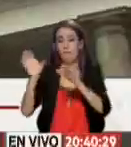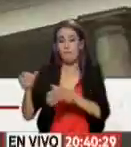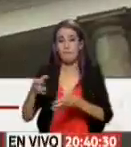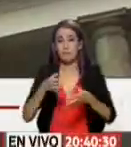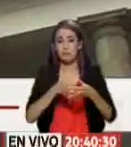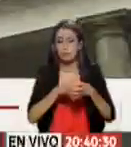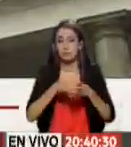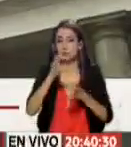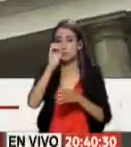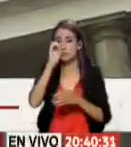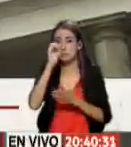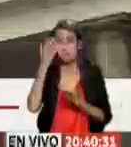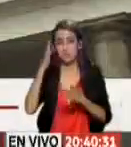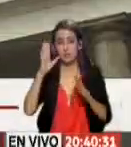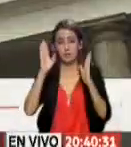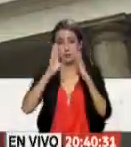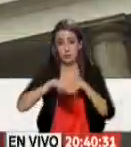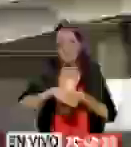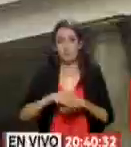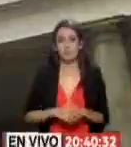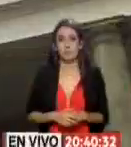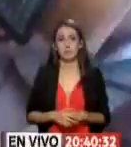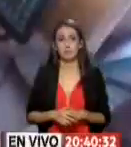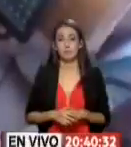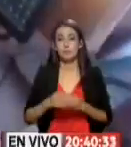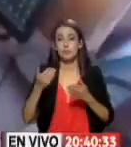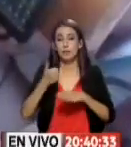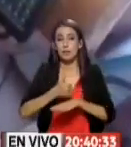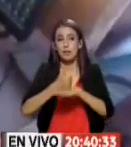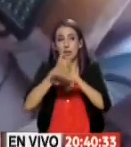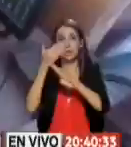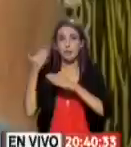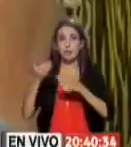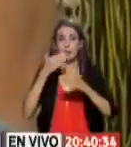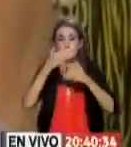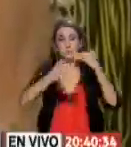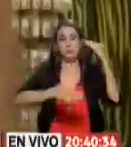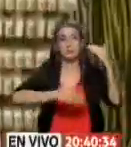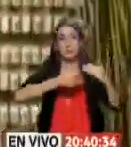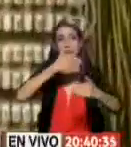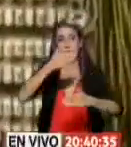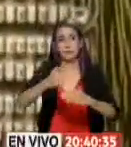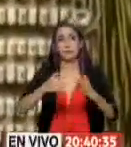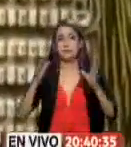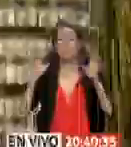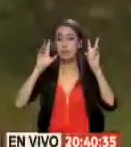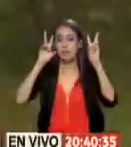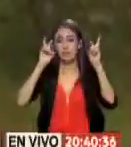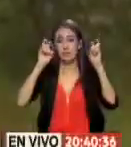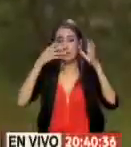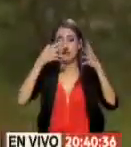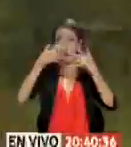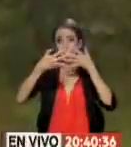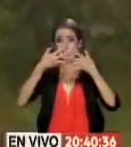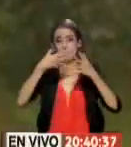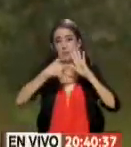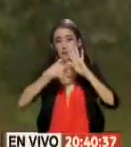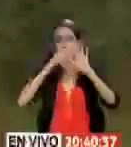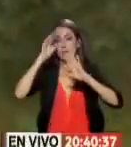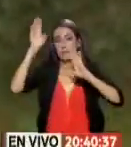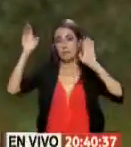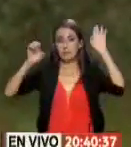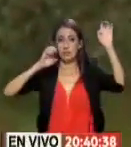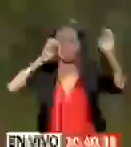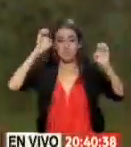costo. El gobierno, han dicho sus autoridades, llevará a cabo estos procesos de concesión en el marco de la transparencia, sin estrategias